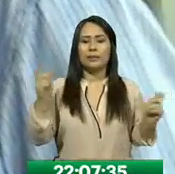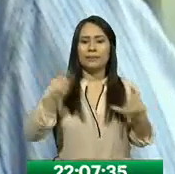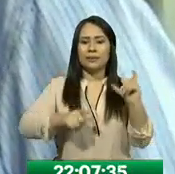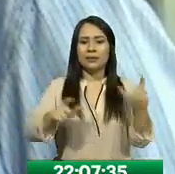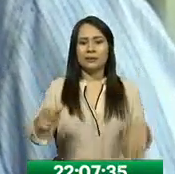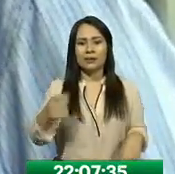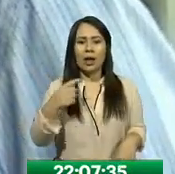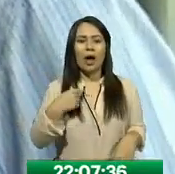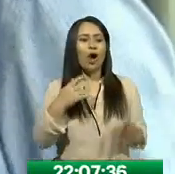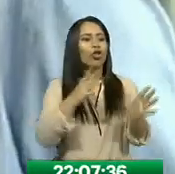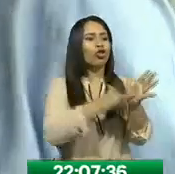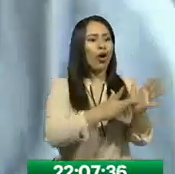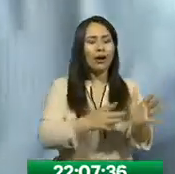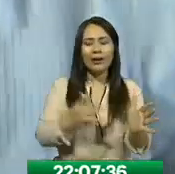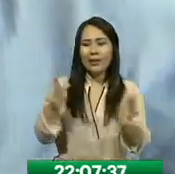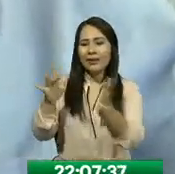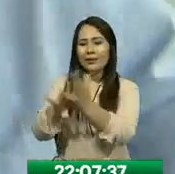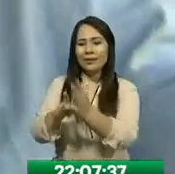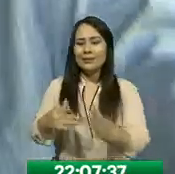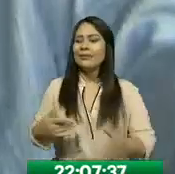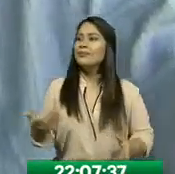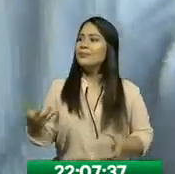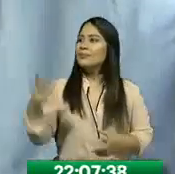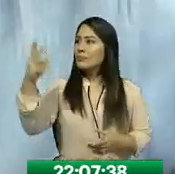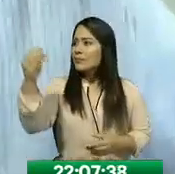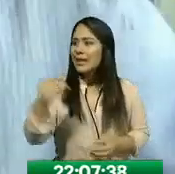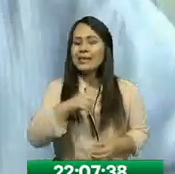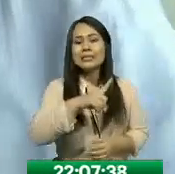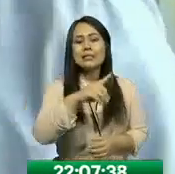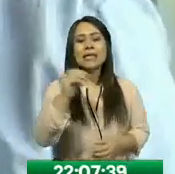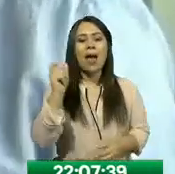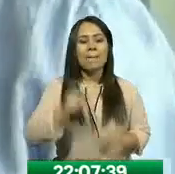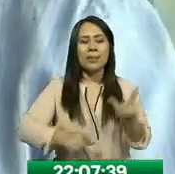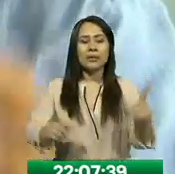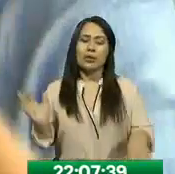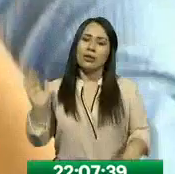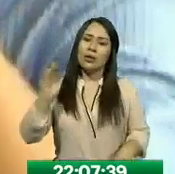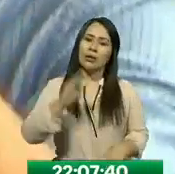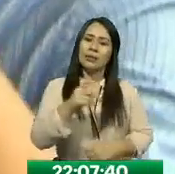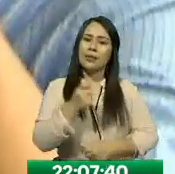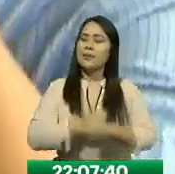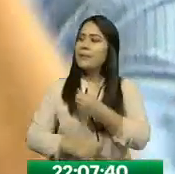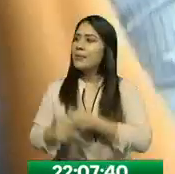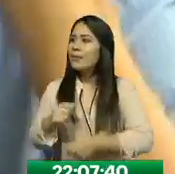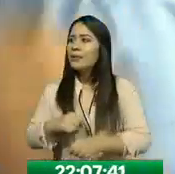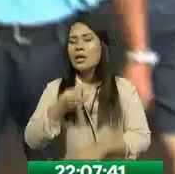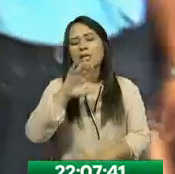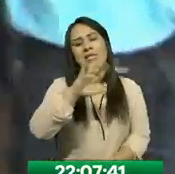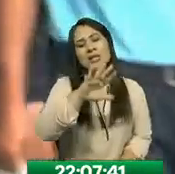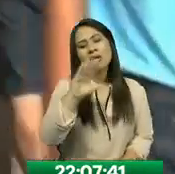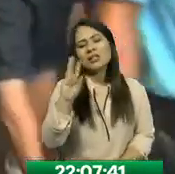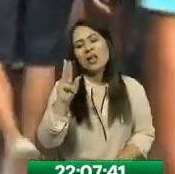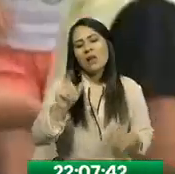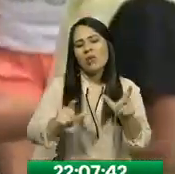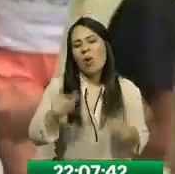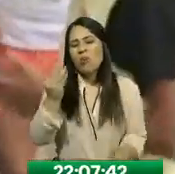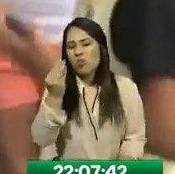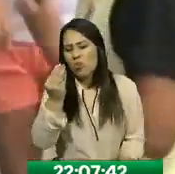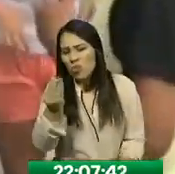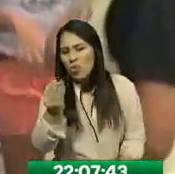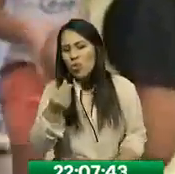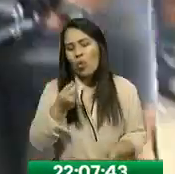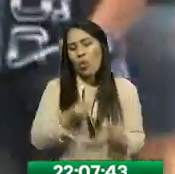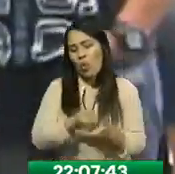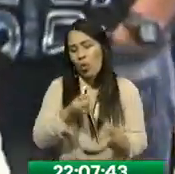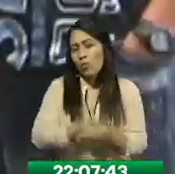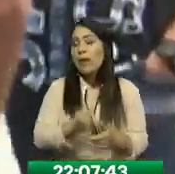son Miranda Toca Toca. Por ejemplo, de 100 personas que vengan, pasen por ahí, solamente compran 5 o 6 personas. De esta manera,